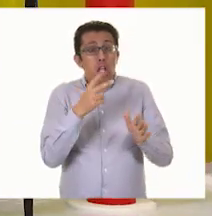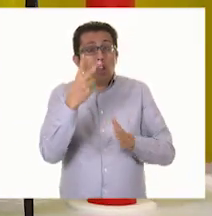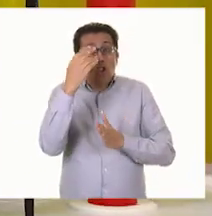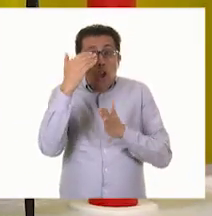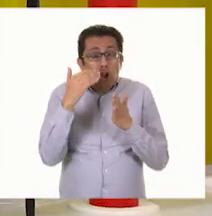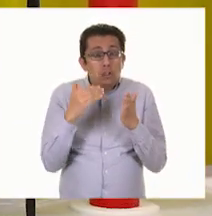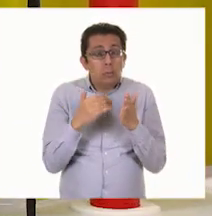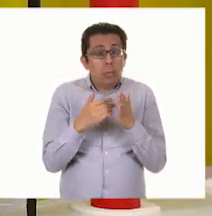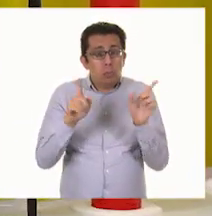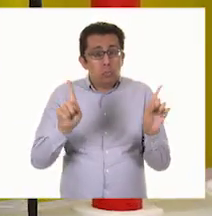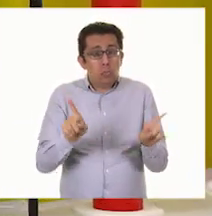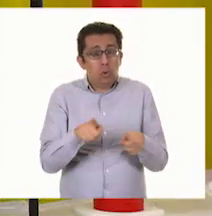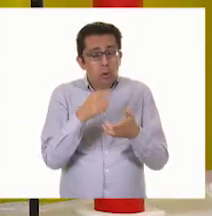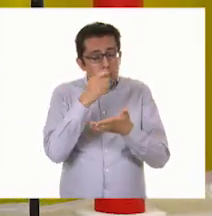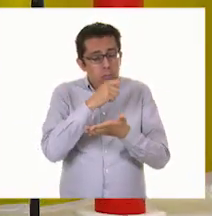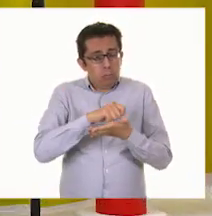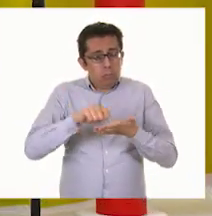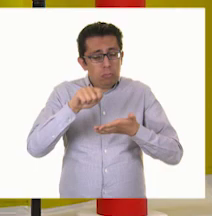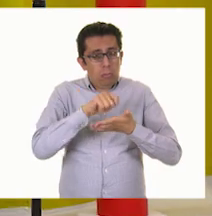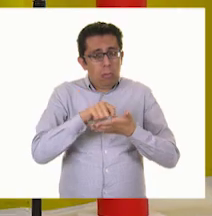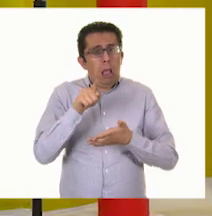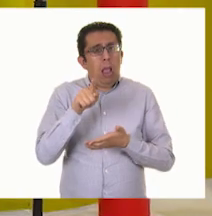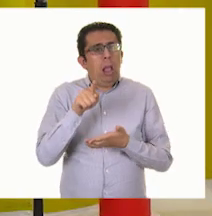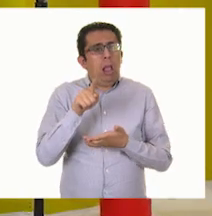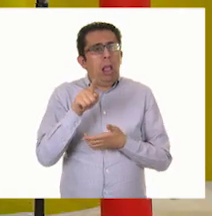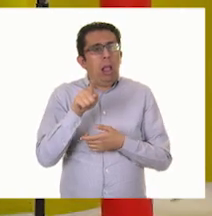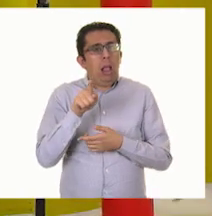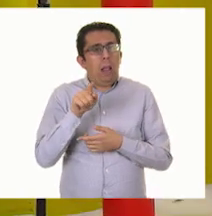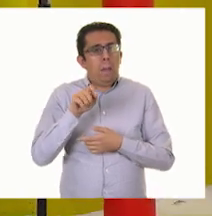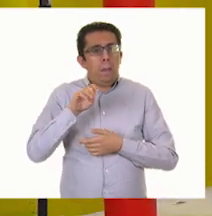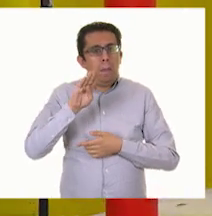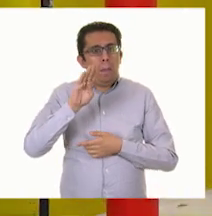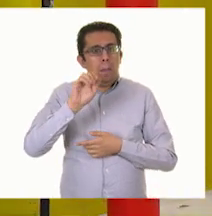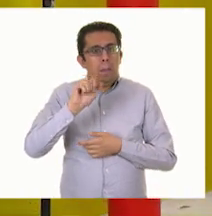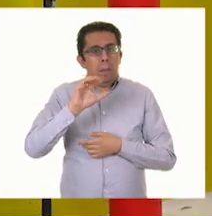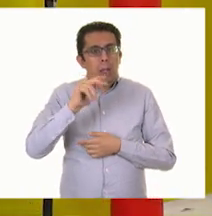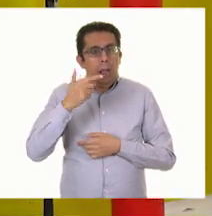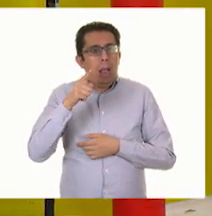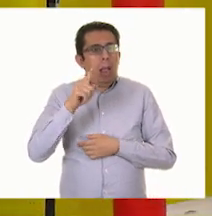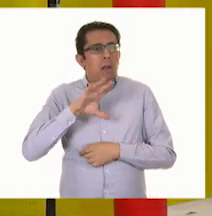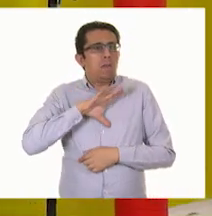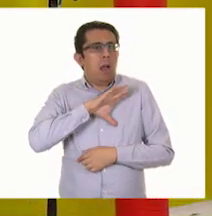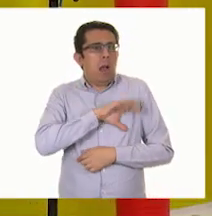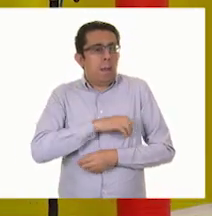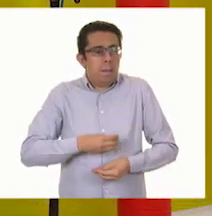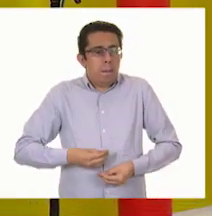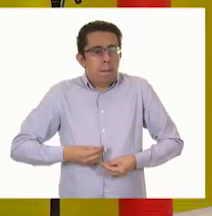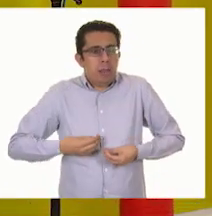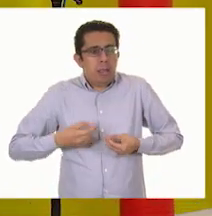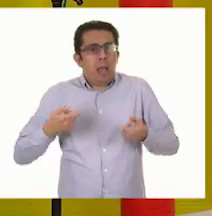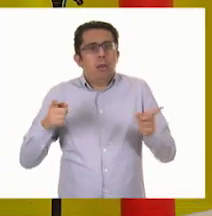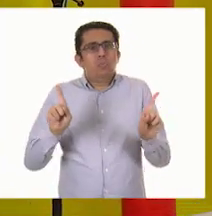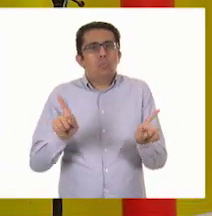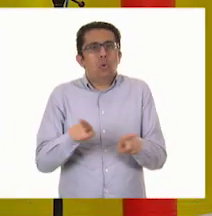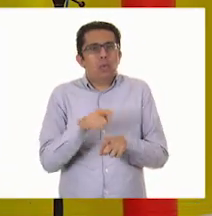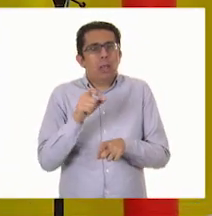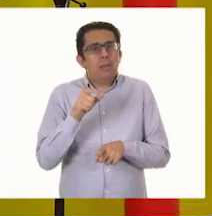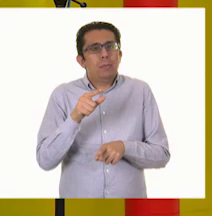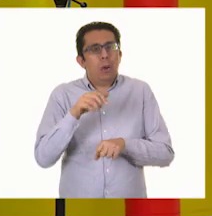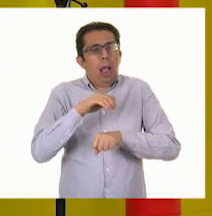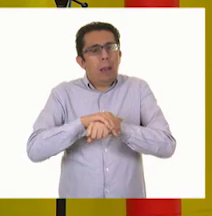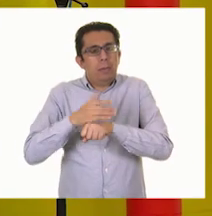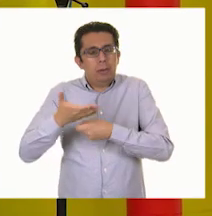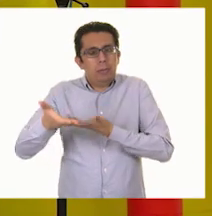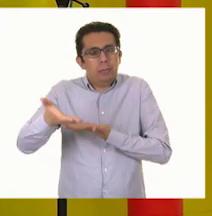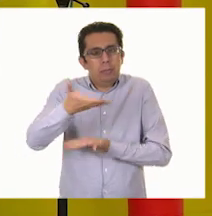Y bueno, para hablar un poco más de Bach, a él le encantaban la vida, la música y pasarla con los amigos. De